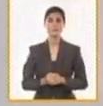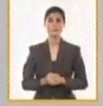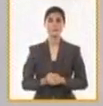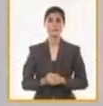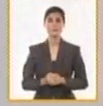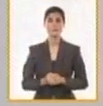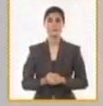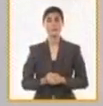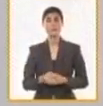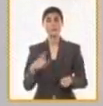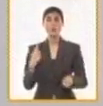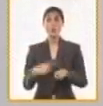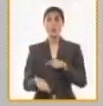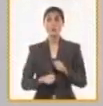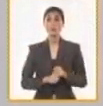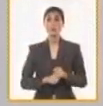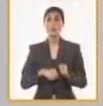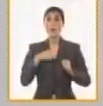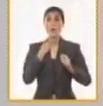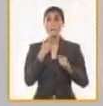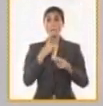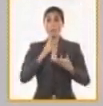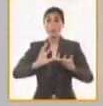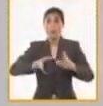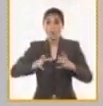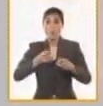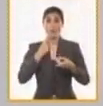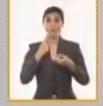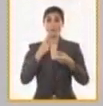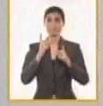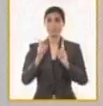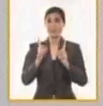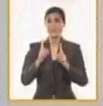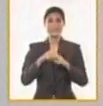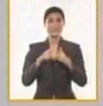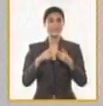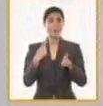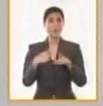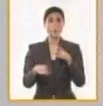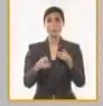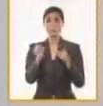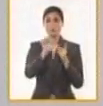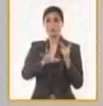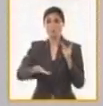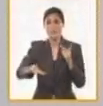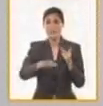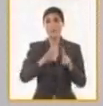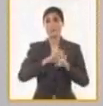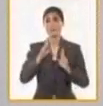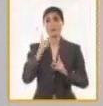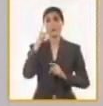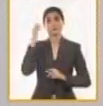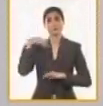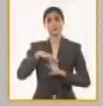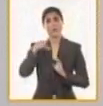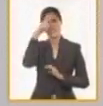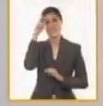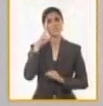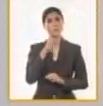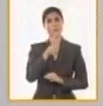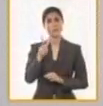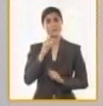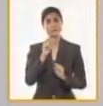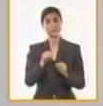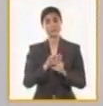del fortalecimiento de nuestro sistema político, el socialismo del siglo XXI. También